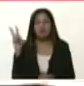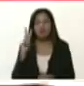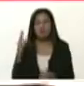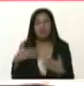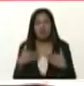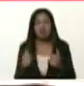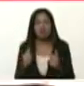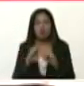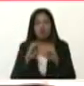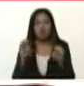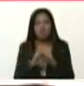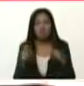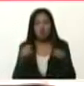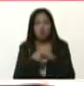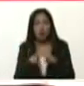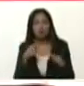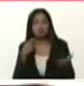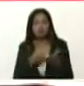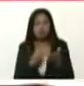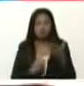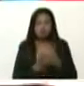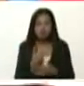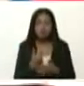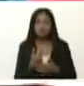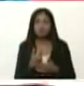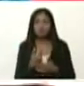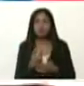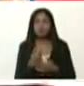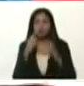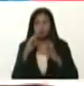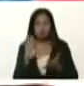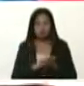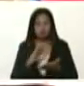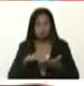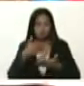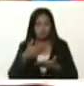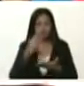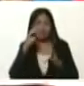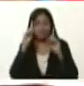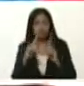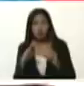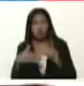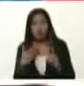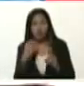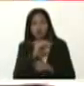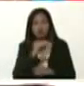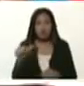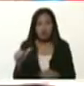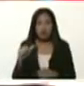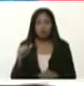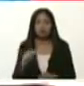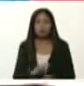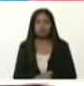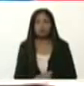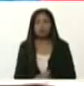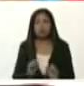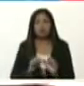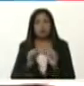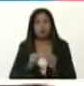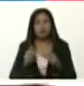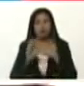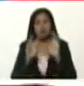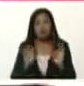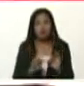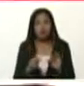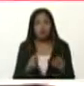salud y educación, tenerlo en mi portafolio de decisiones semanal, permanente, y